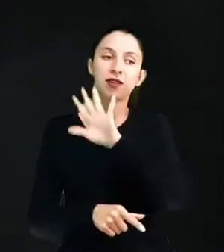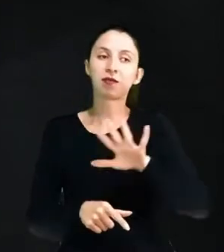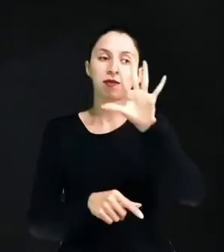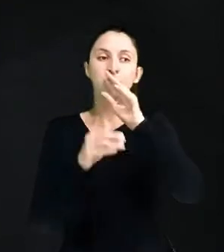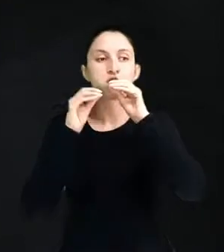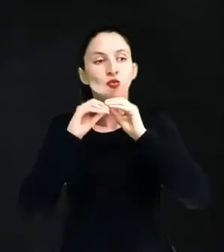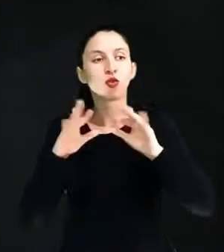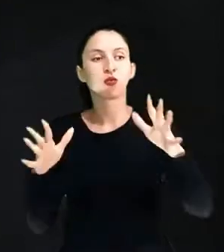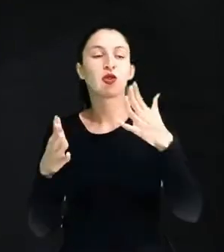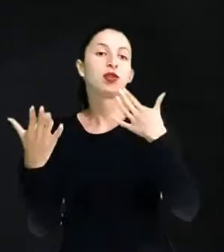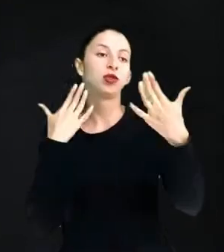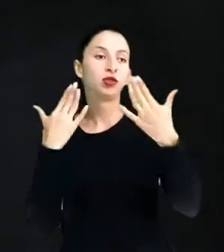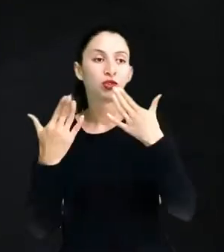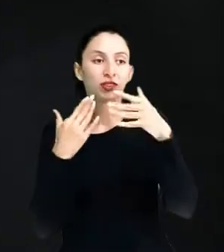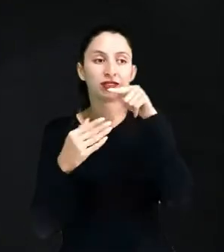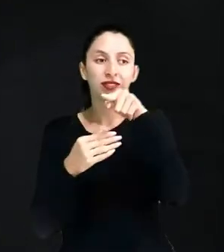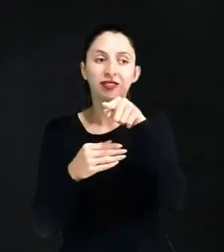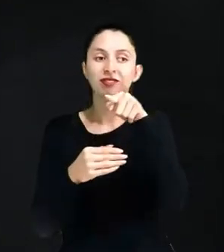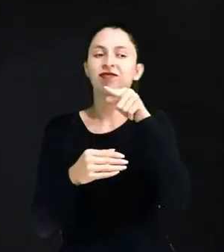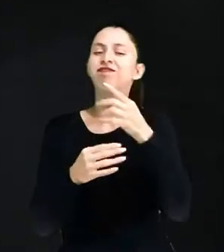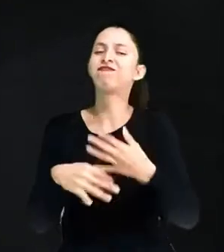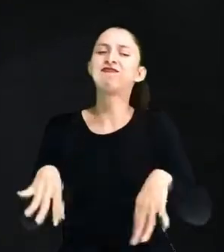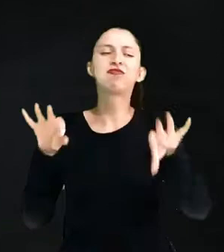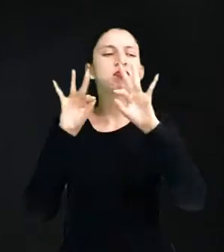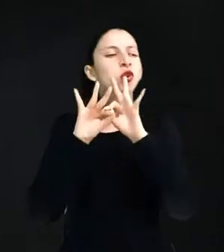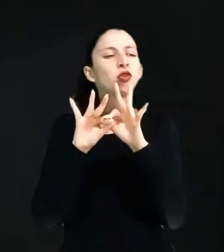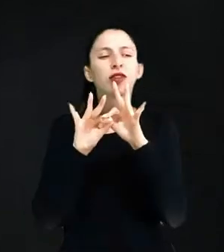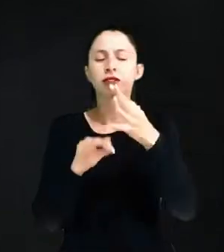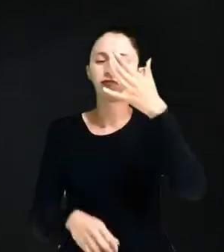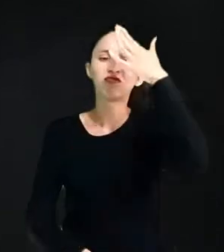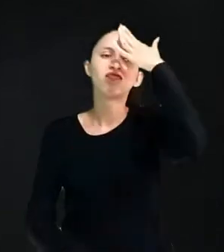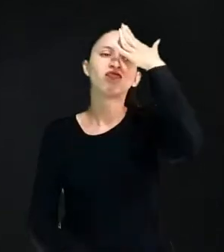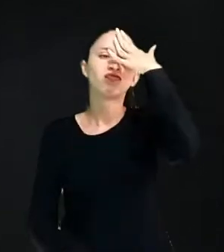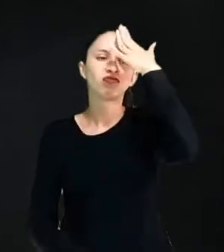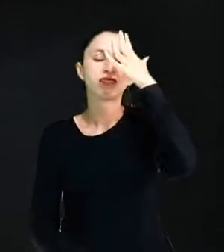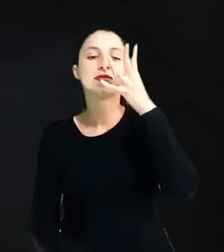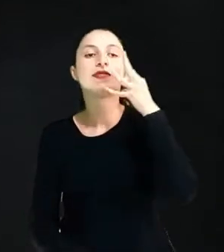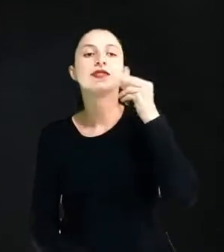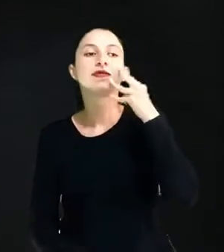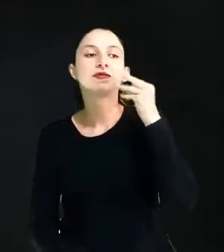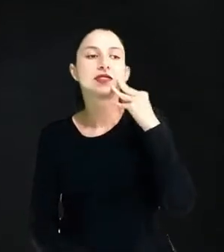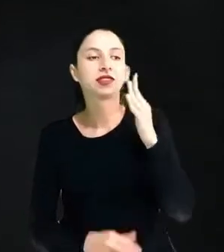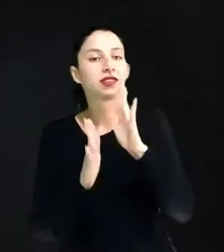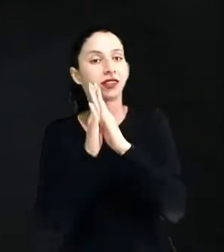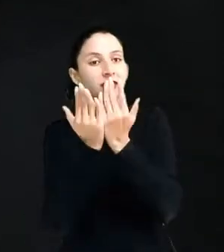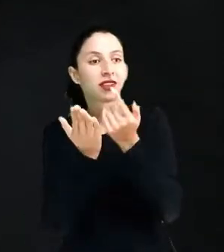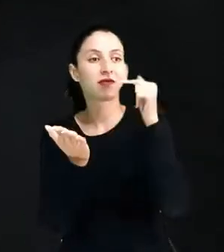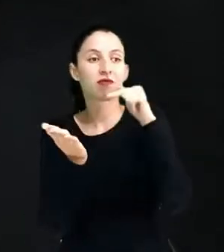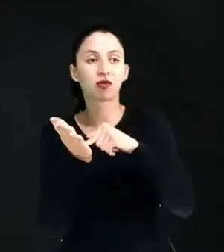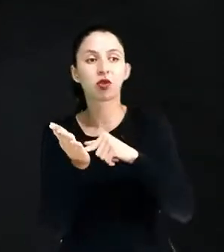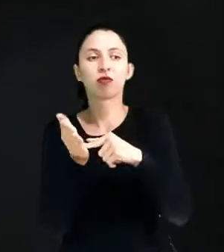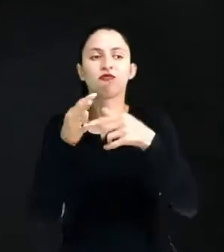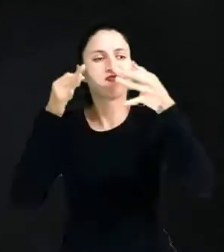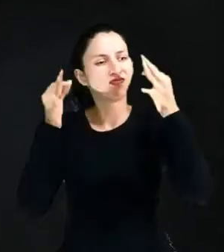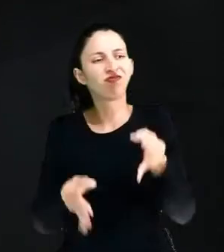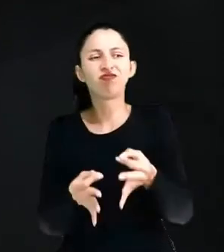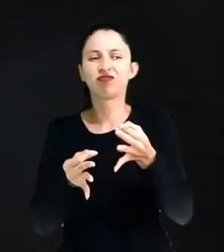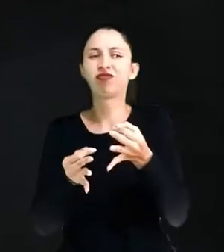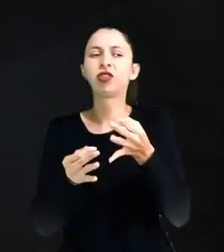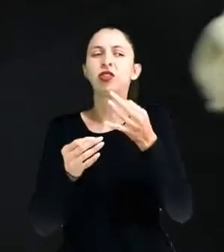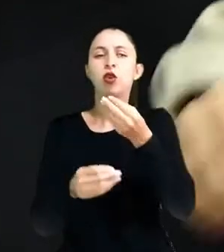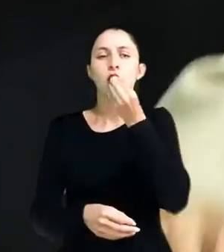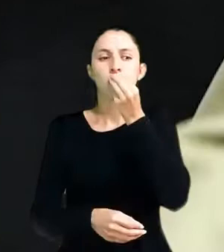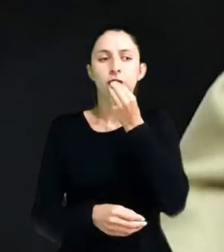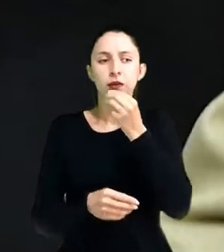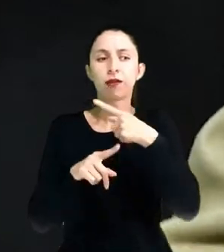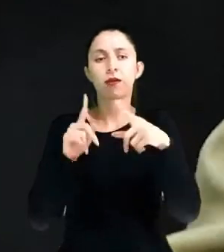rural. Es un tema que es fundamental trabajar. Esta experiencia de este libro de seguridad